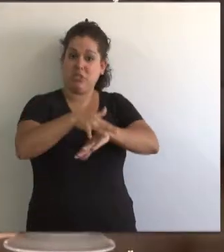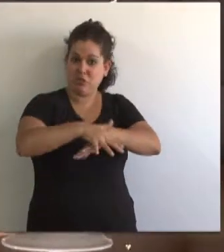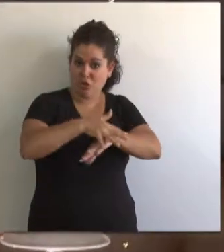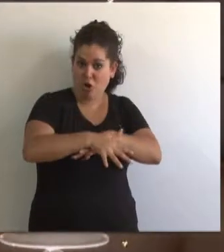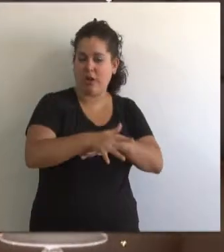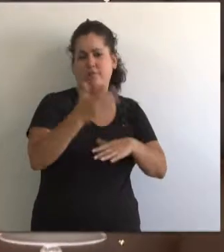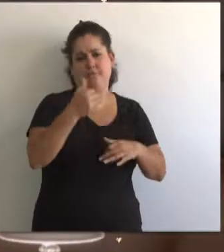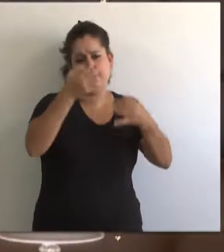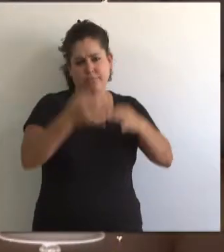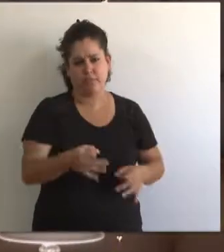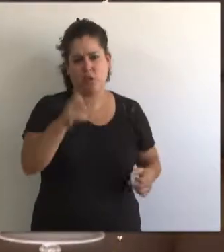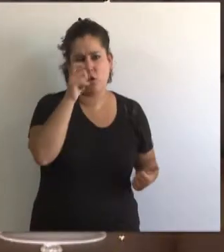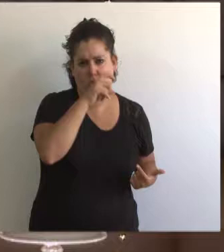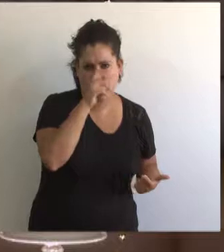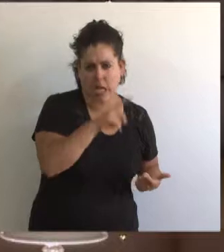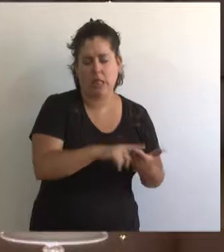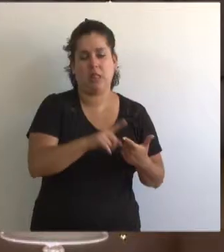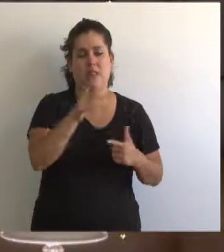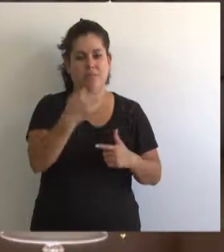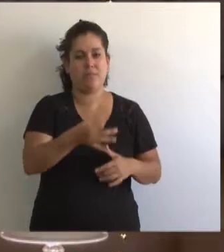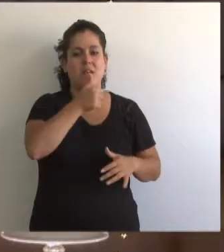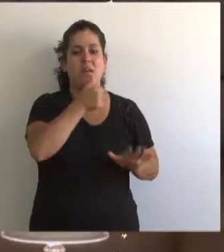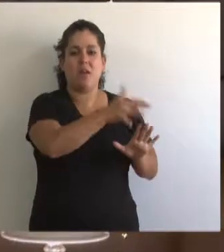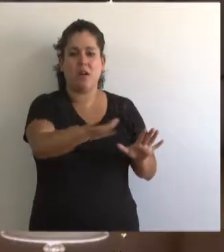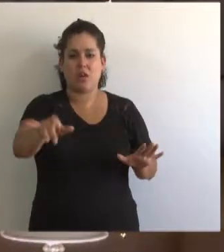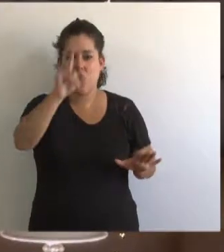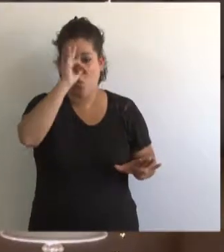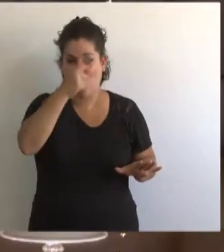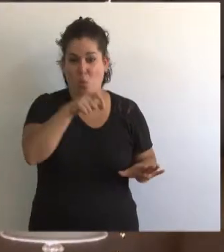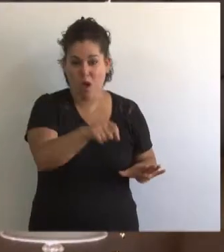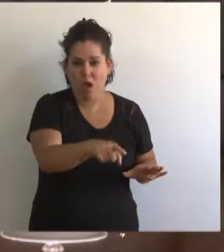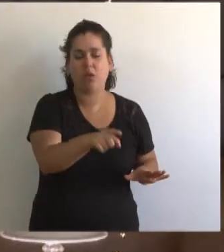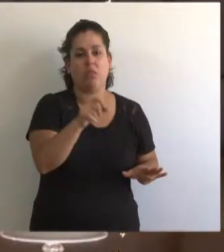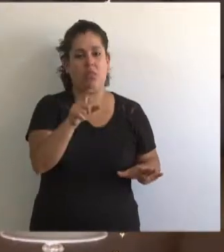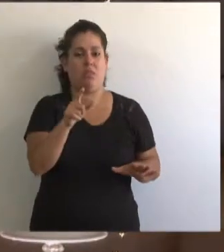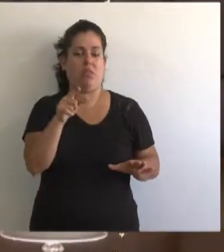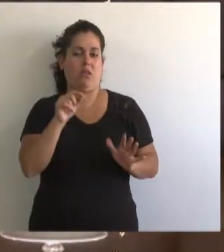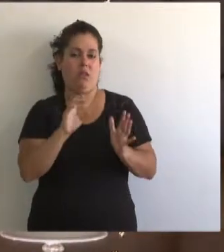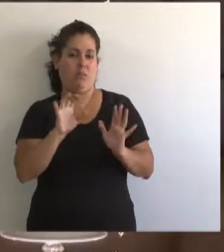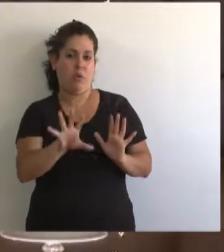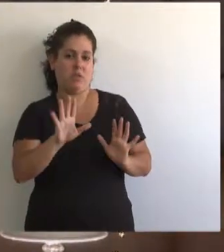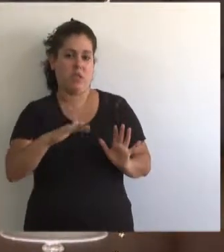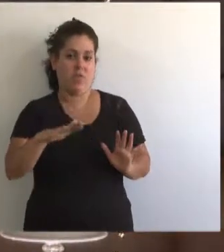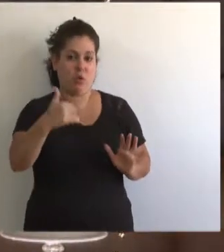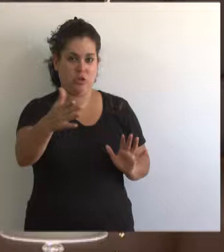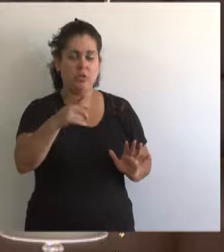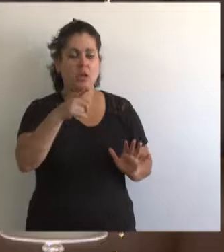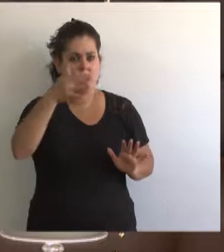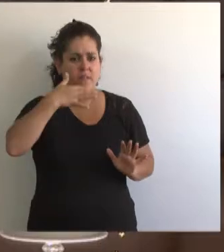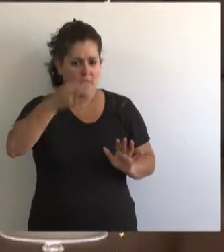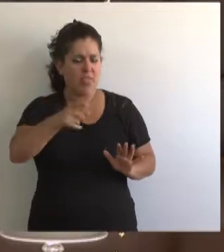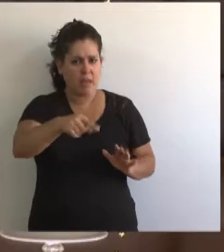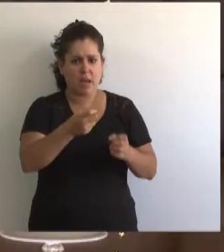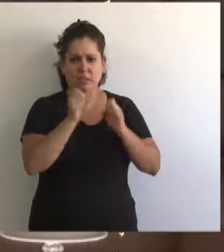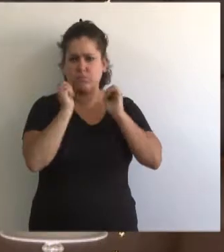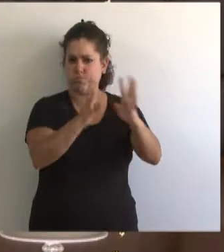Misiones, parte de Corrientes, especialmente la zona litoral del río Uruguay, Entre Ríos, el Delta, provincia de Buenos Aires, concentran